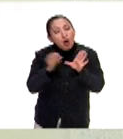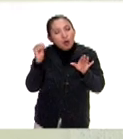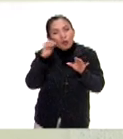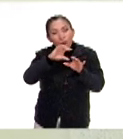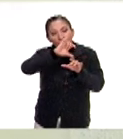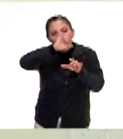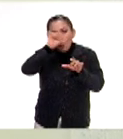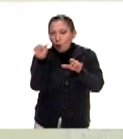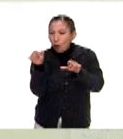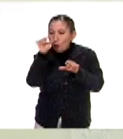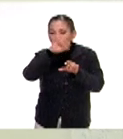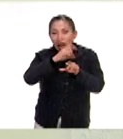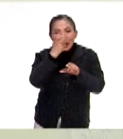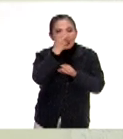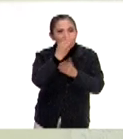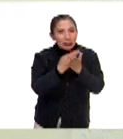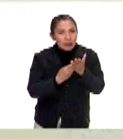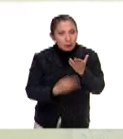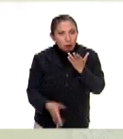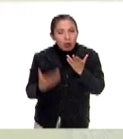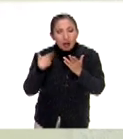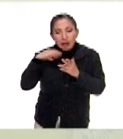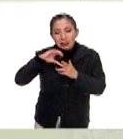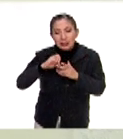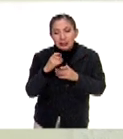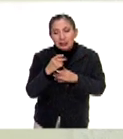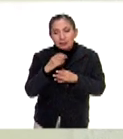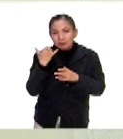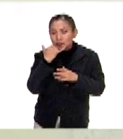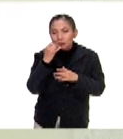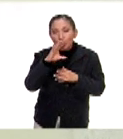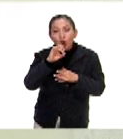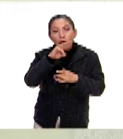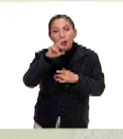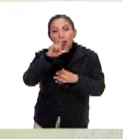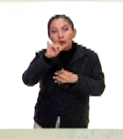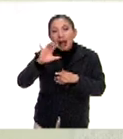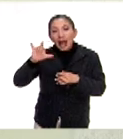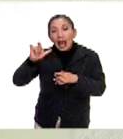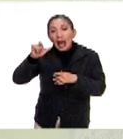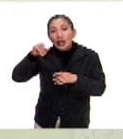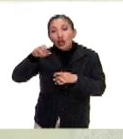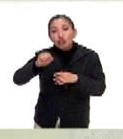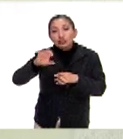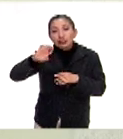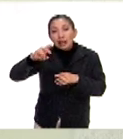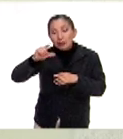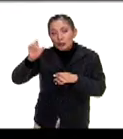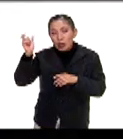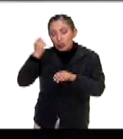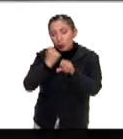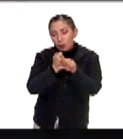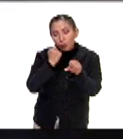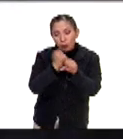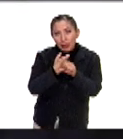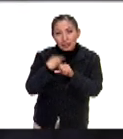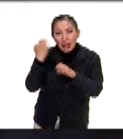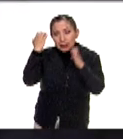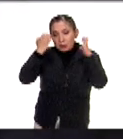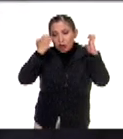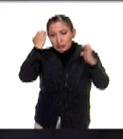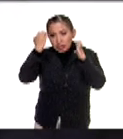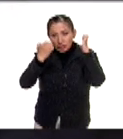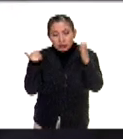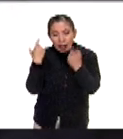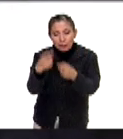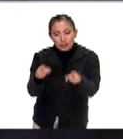media luna. Este es un dibujo que le hace Chávez, que le hace Covarrubias a Carlos Chávez durante los ensayos de la exposición,